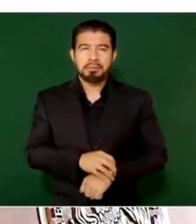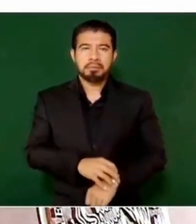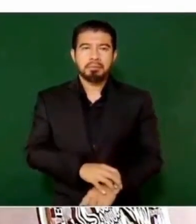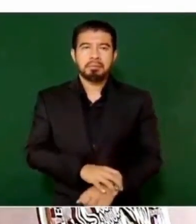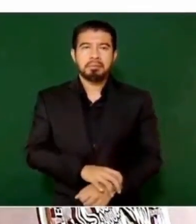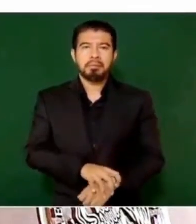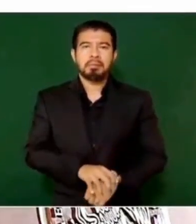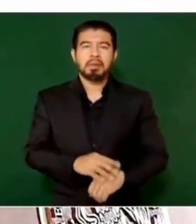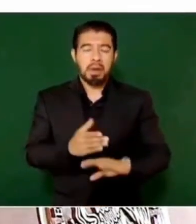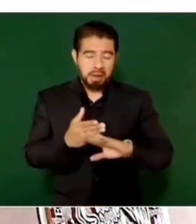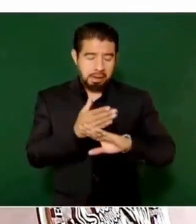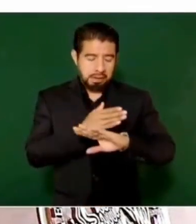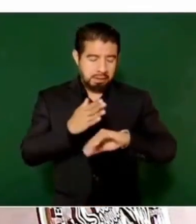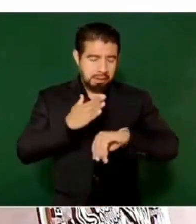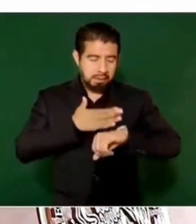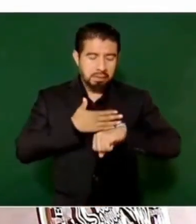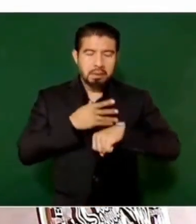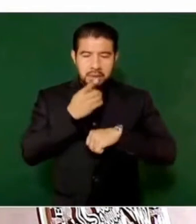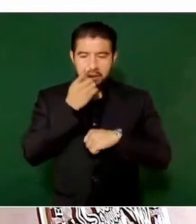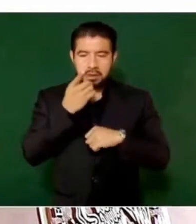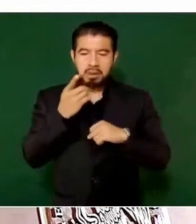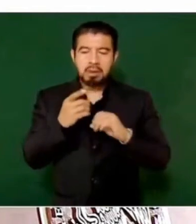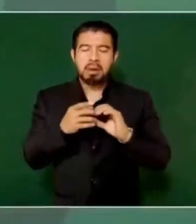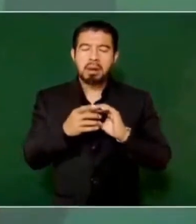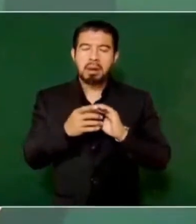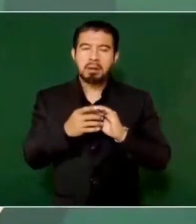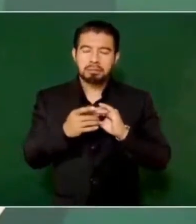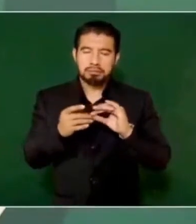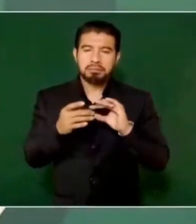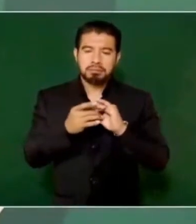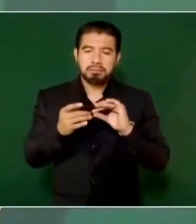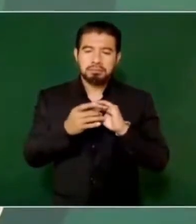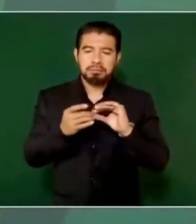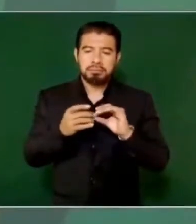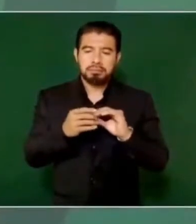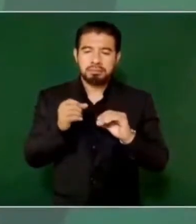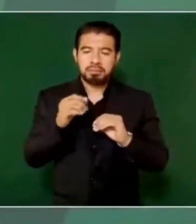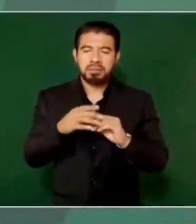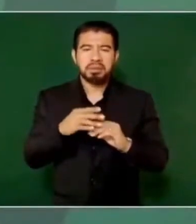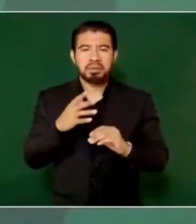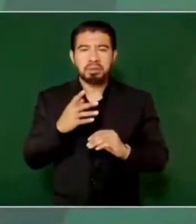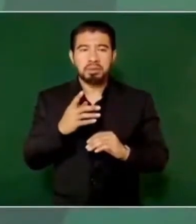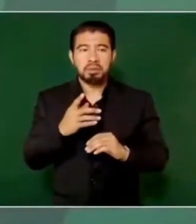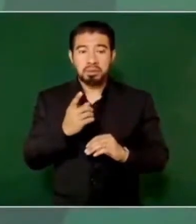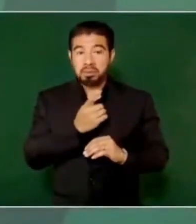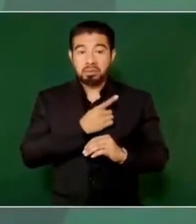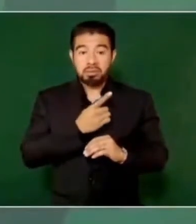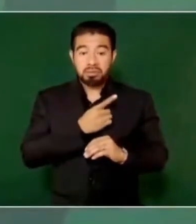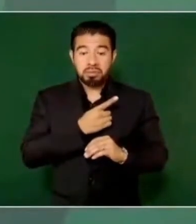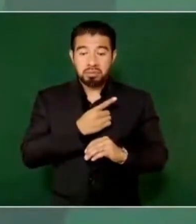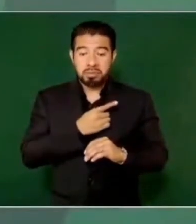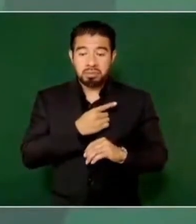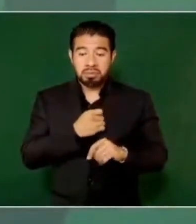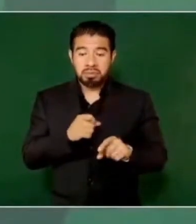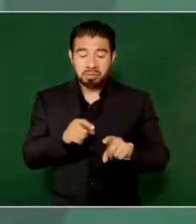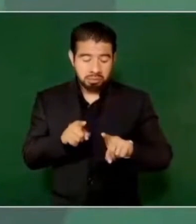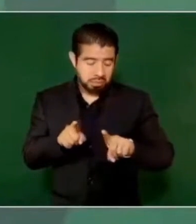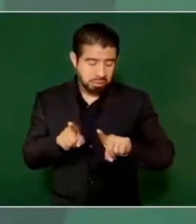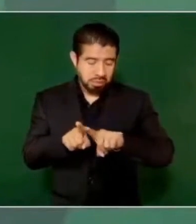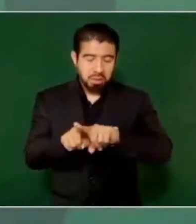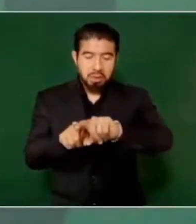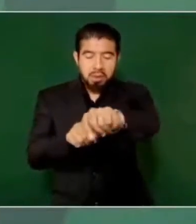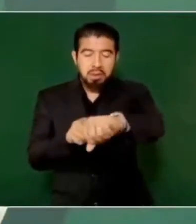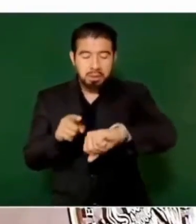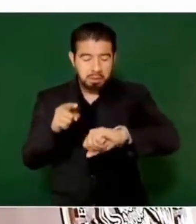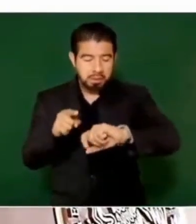hablé de eso, de la corrupción. Pero no solo hablé, fui